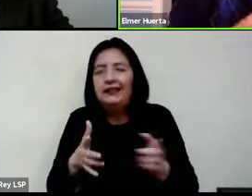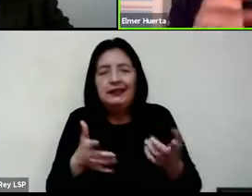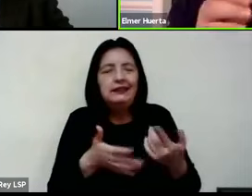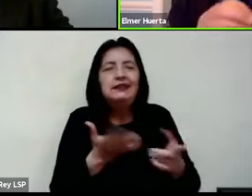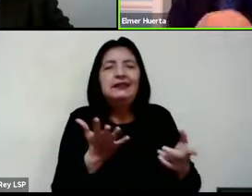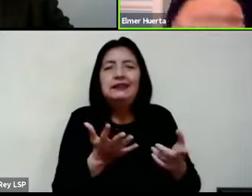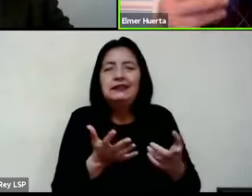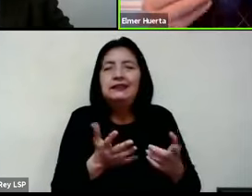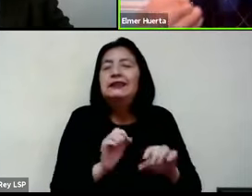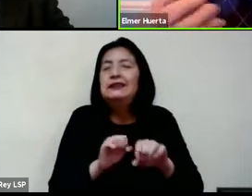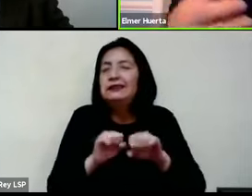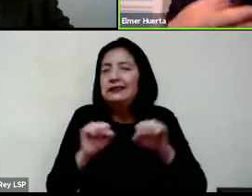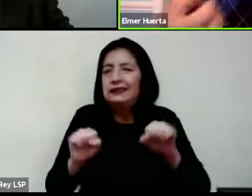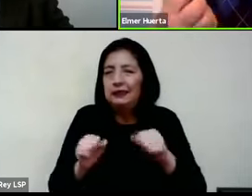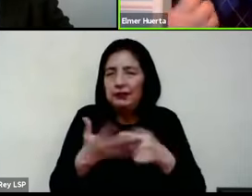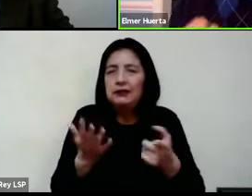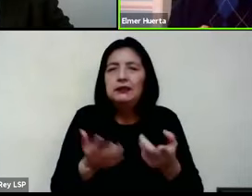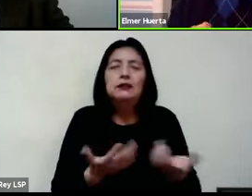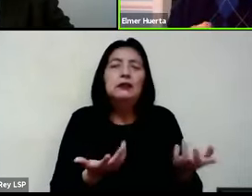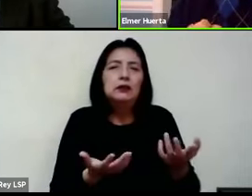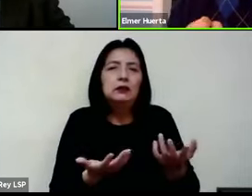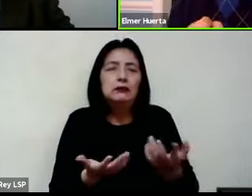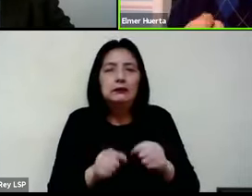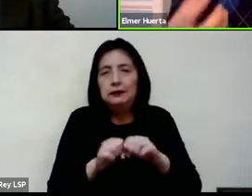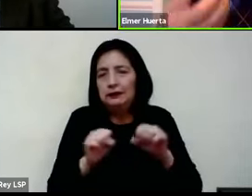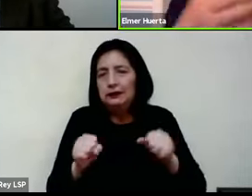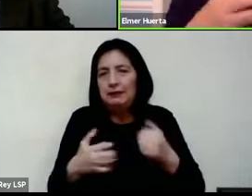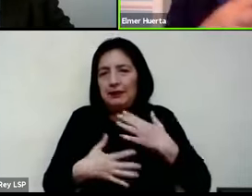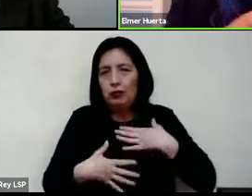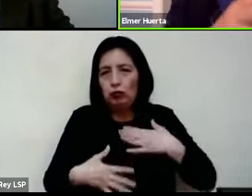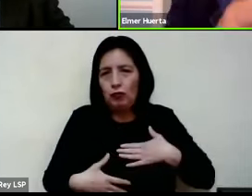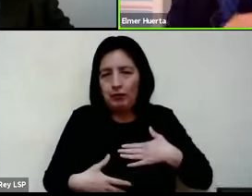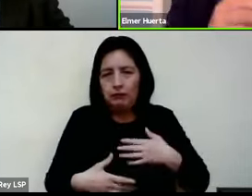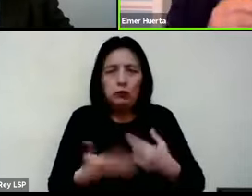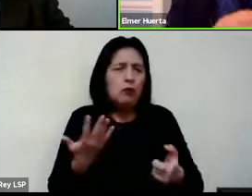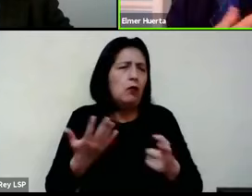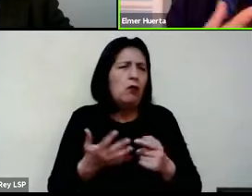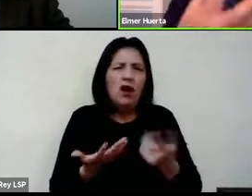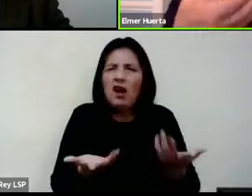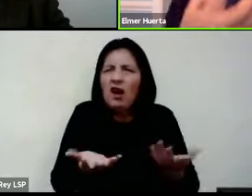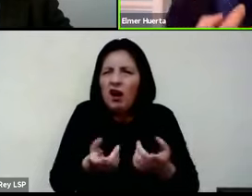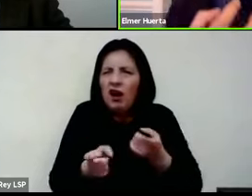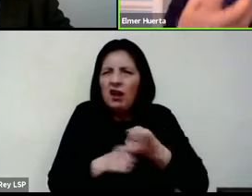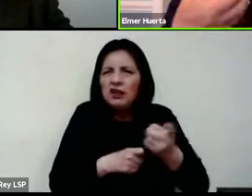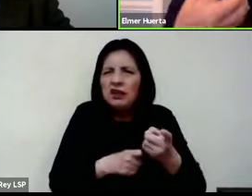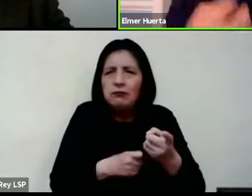significa varios y sistema viene de sistemas del cuerpo. Ataca